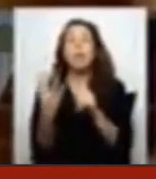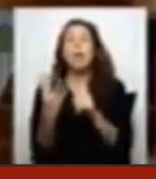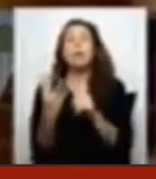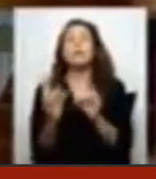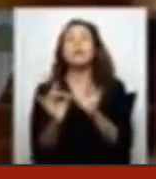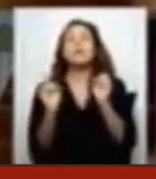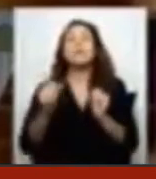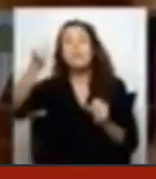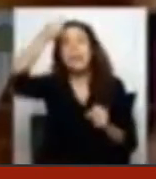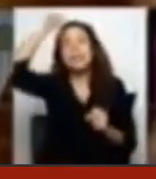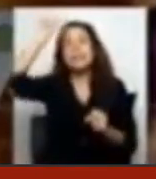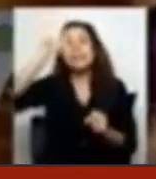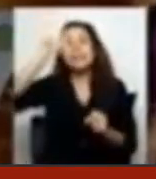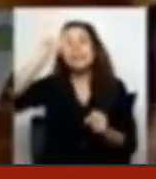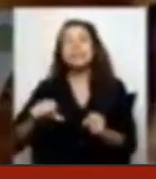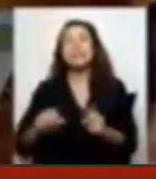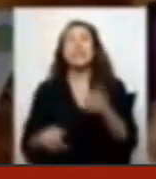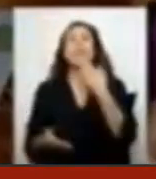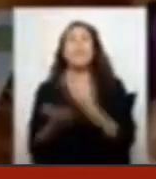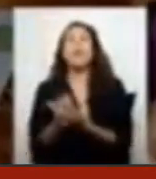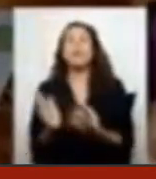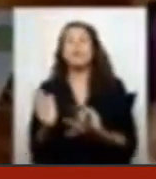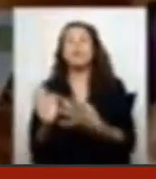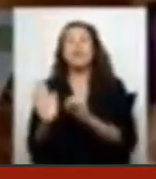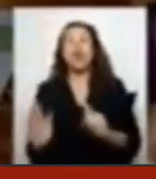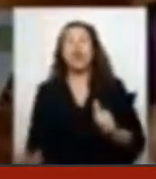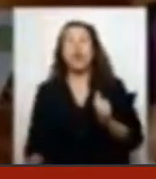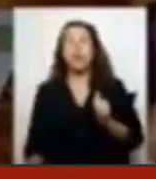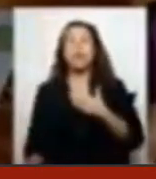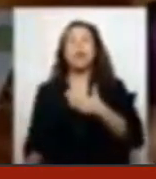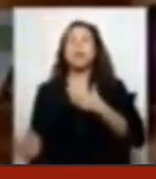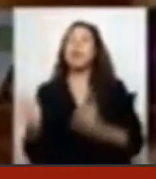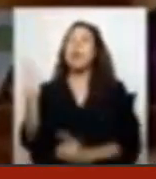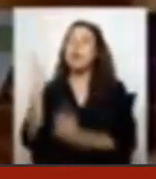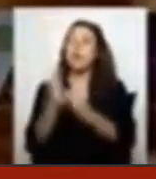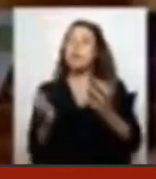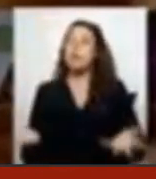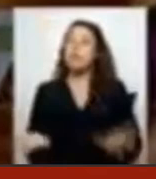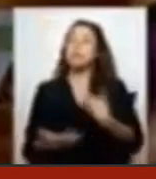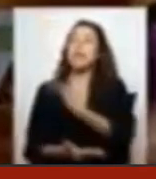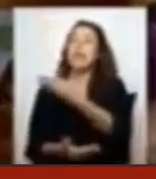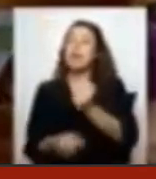por este incumplimiento. Queremos progreso, queremos fuentes de empleo, pero el progreso